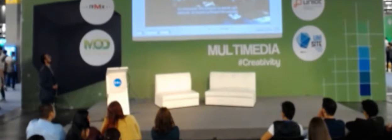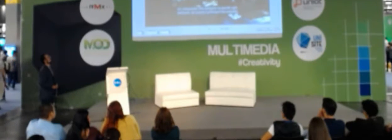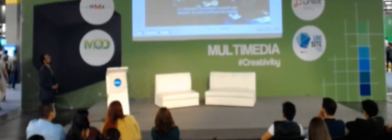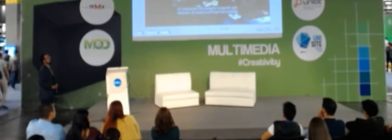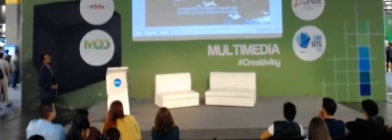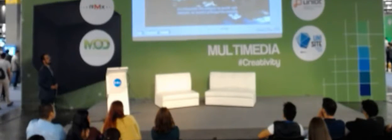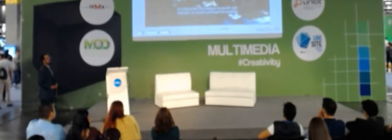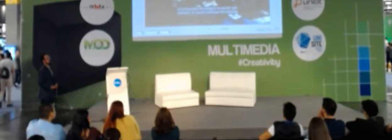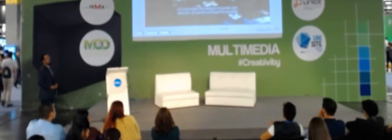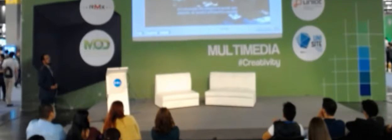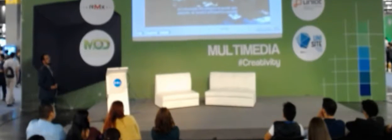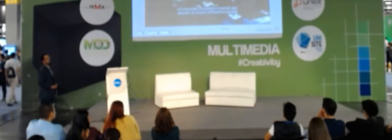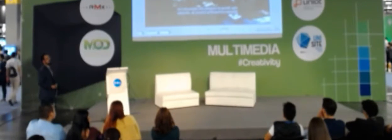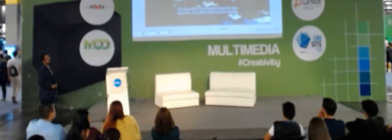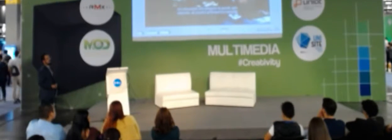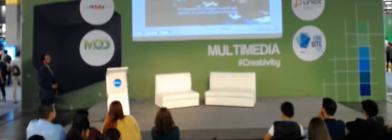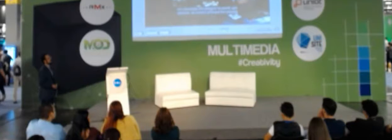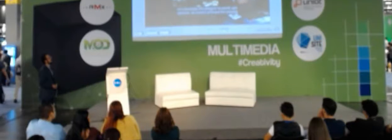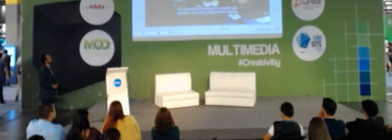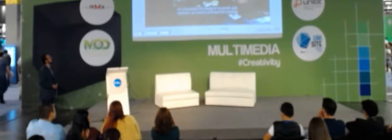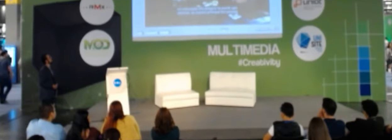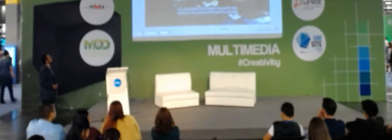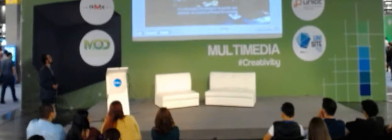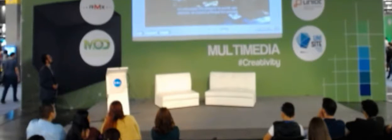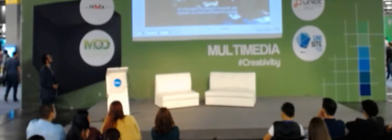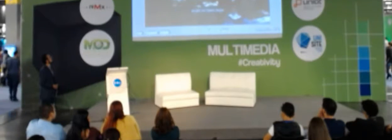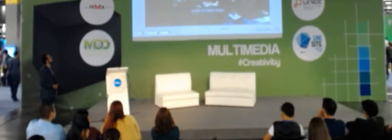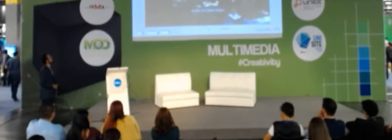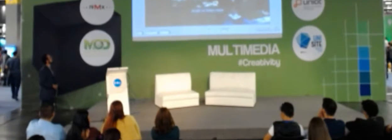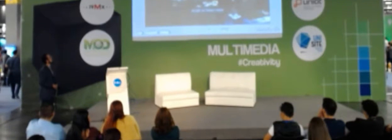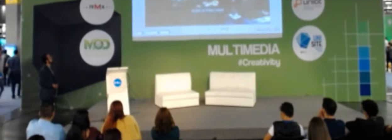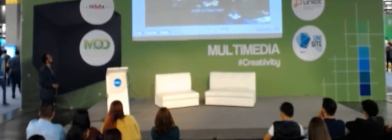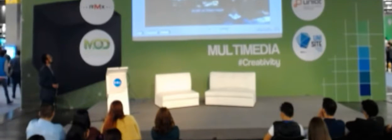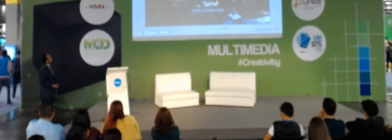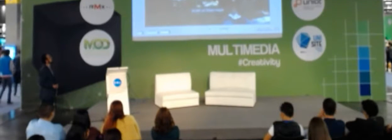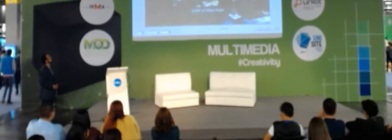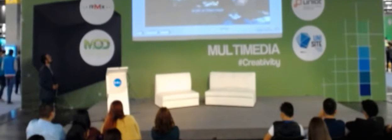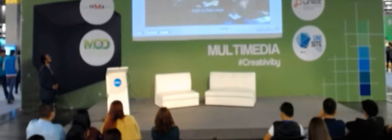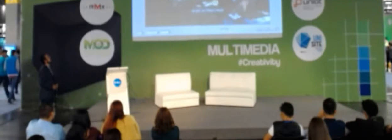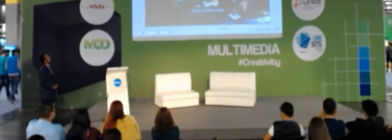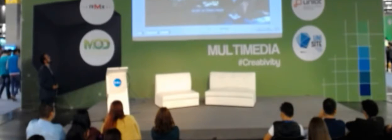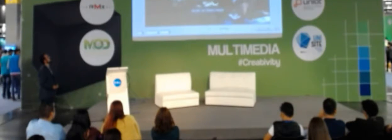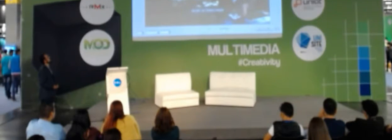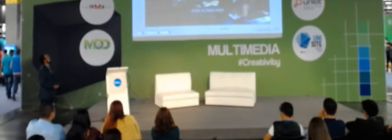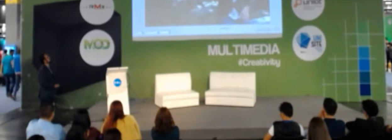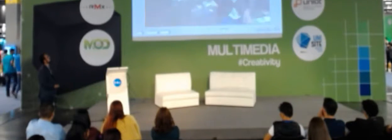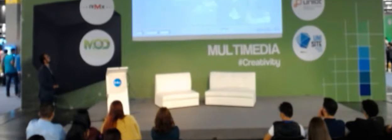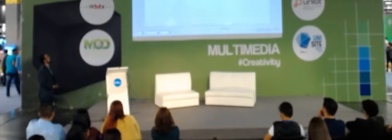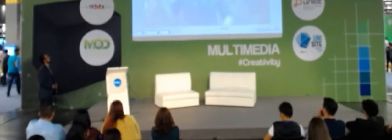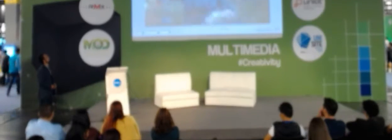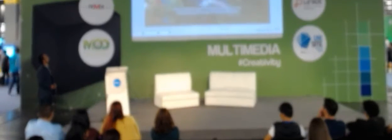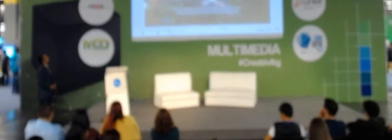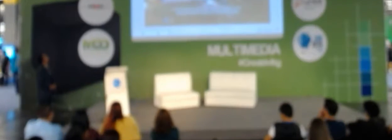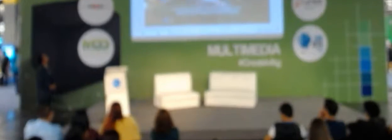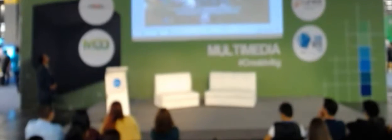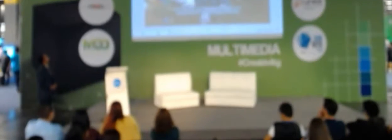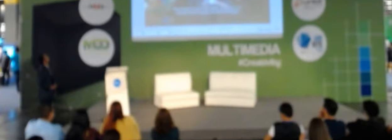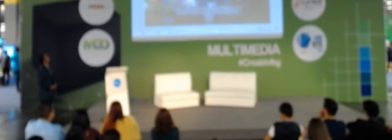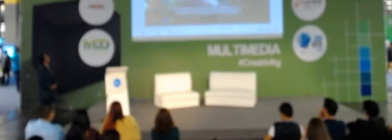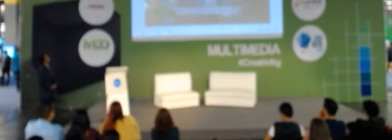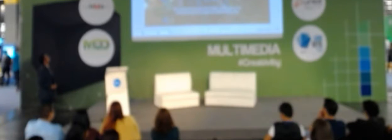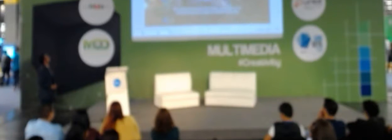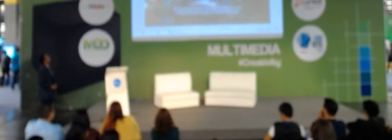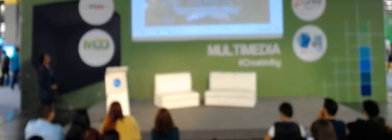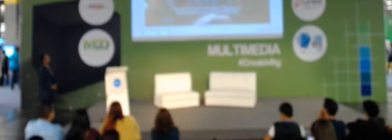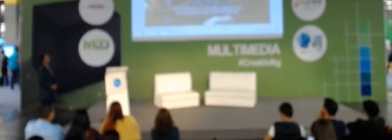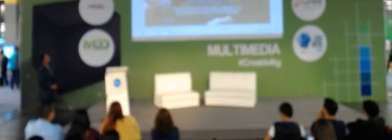una persona no puede salir adelante. Es nuestra principal herramienta. Es por un futuro mejor. Nayeli, esta marcha